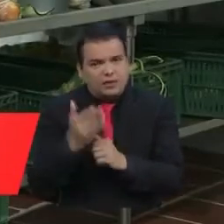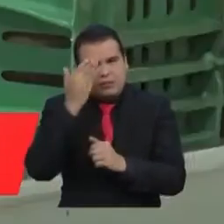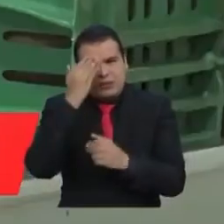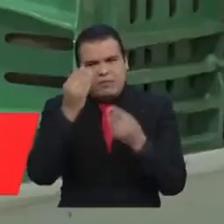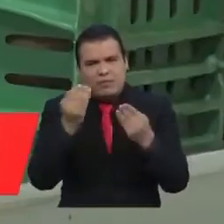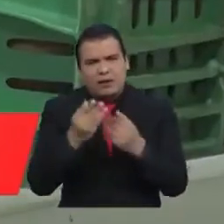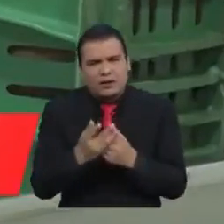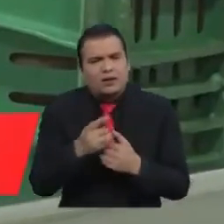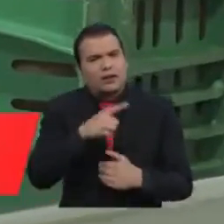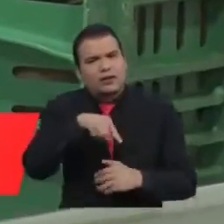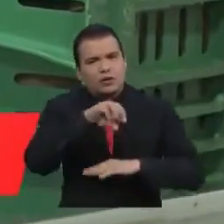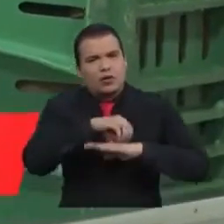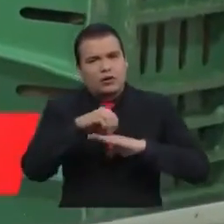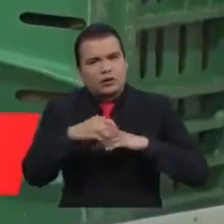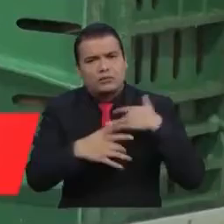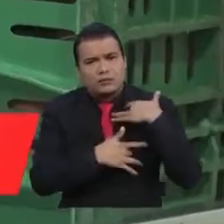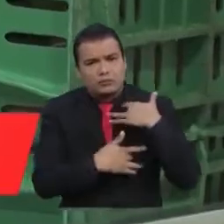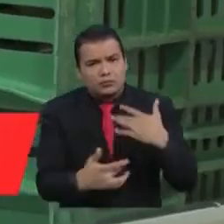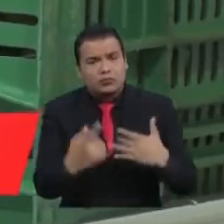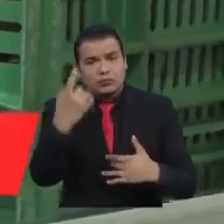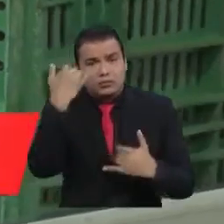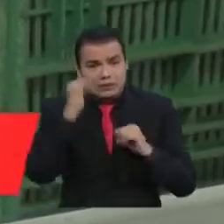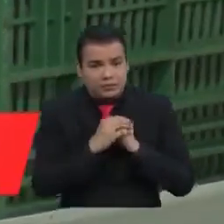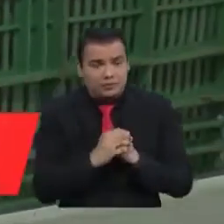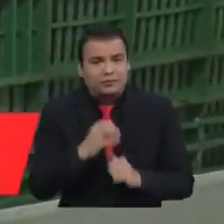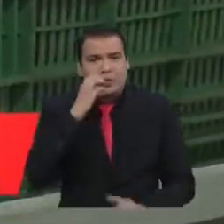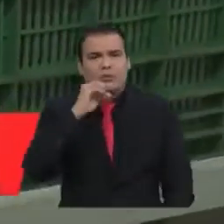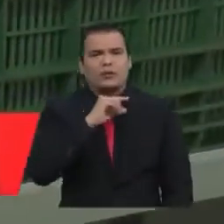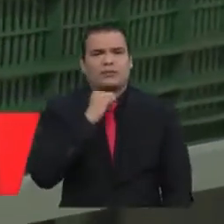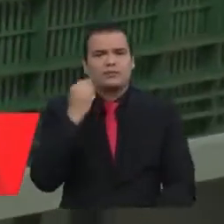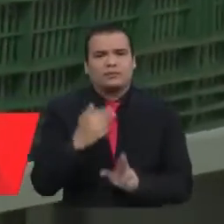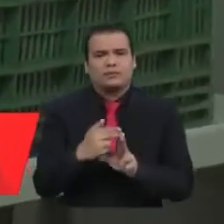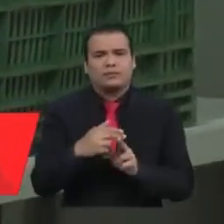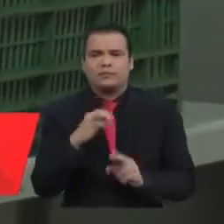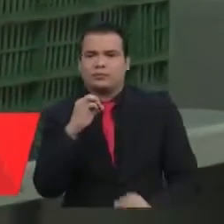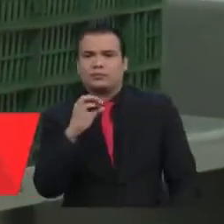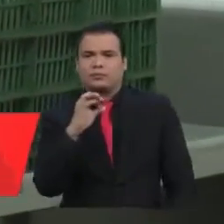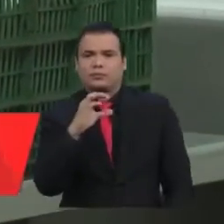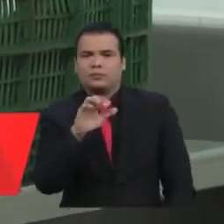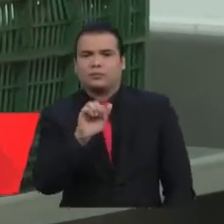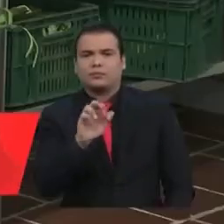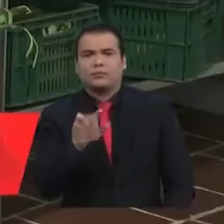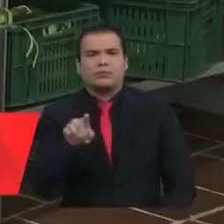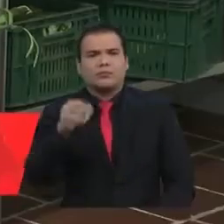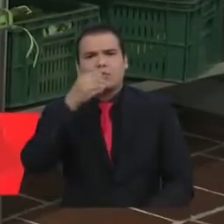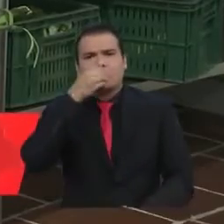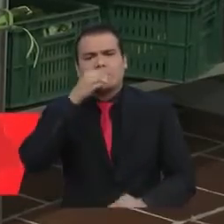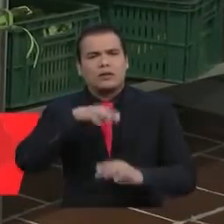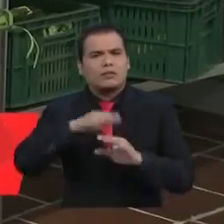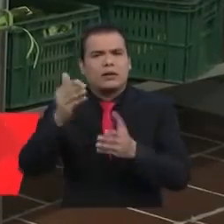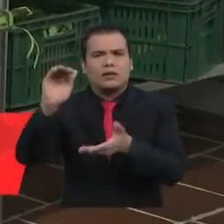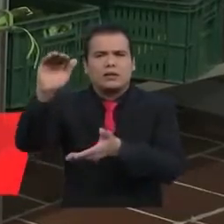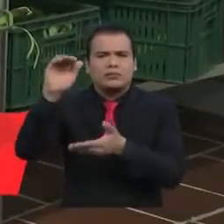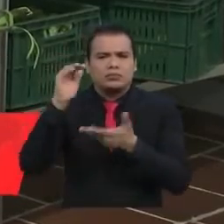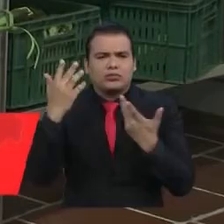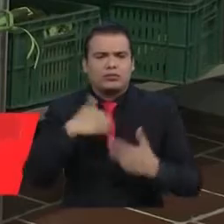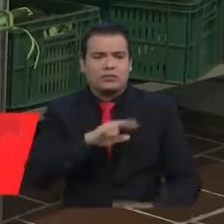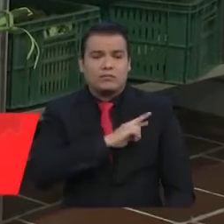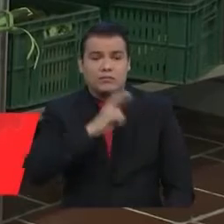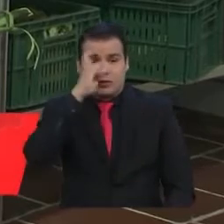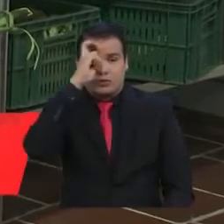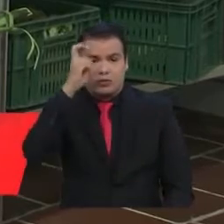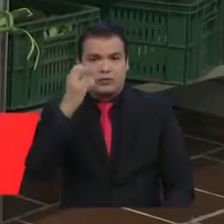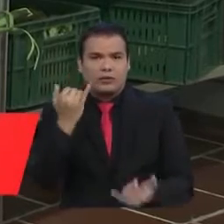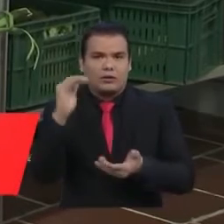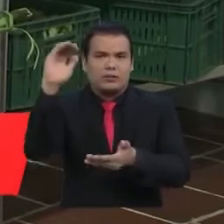organizaciones que esperan ese valor nutricional. Según el padre Oscar de la Vega, algunos de estos alimentos provienen del norte del valle. Hasta el momento